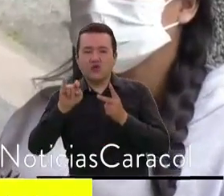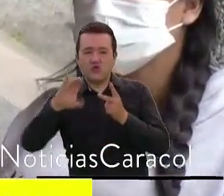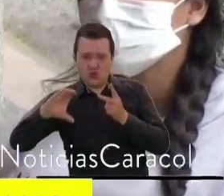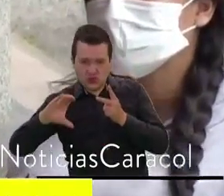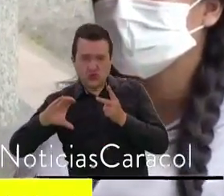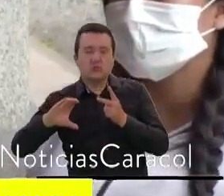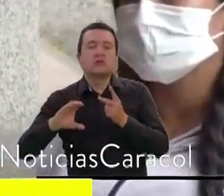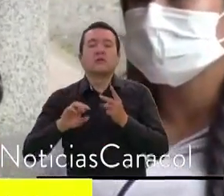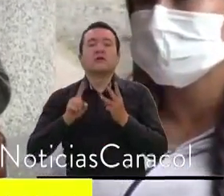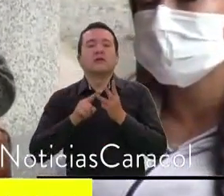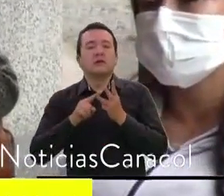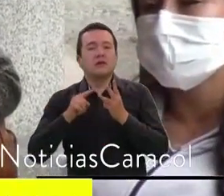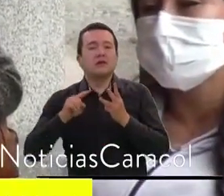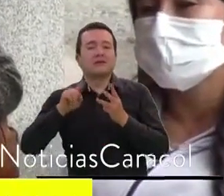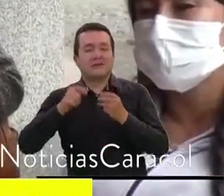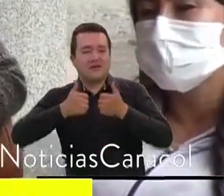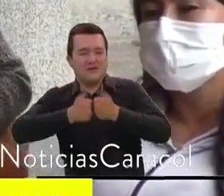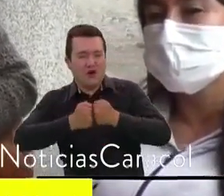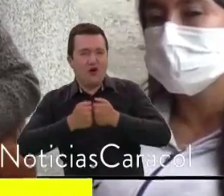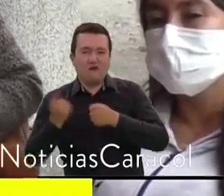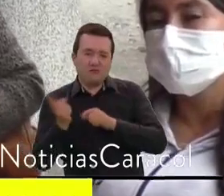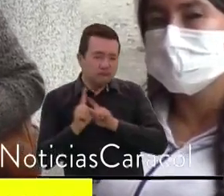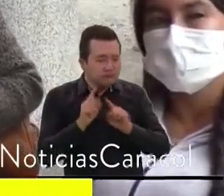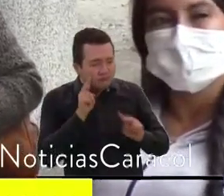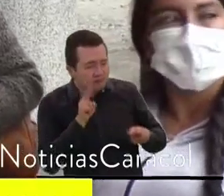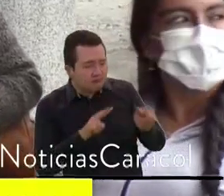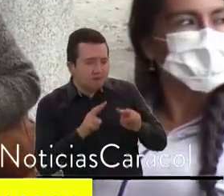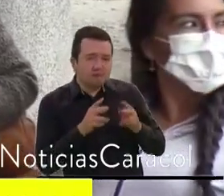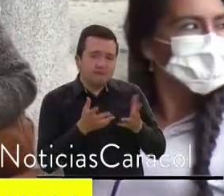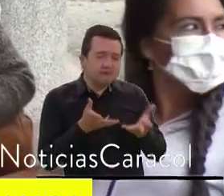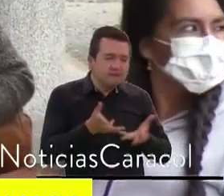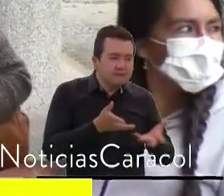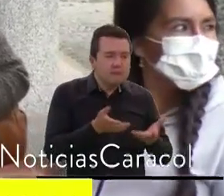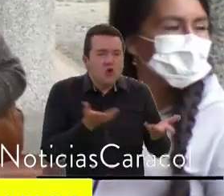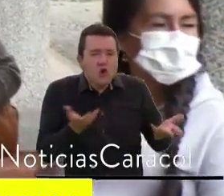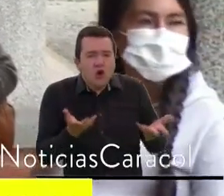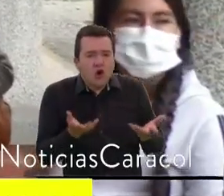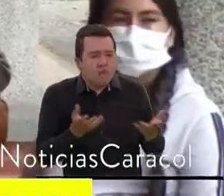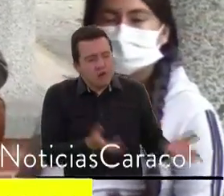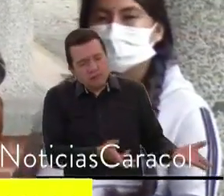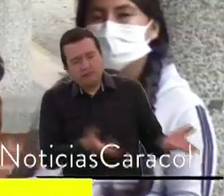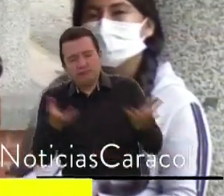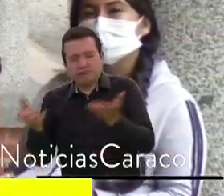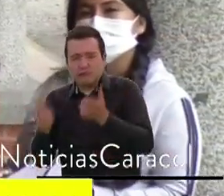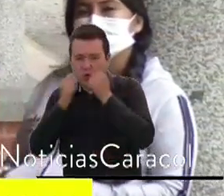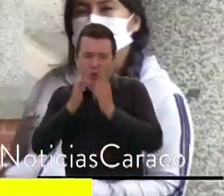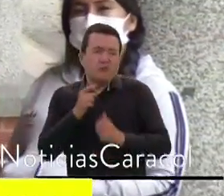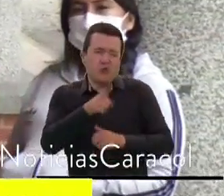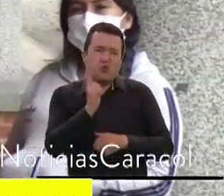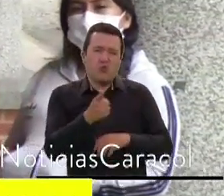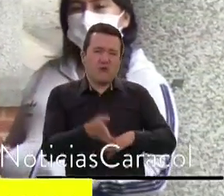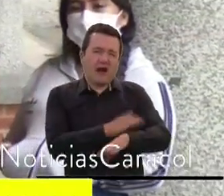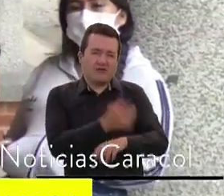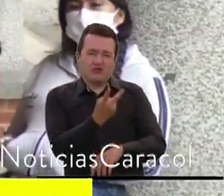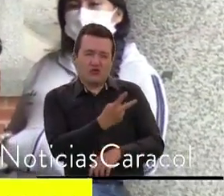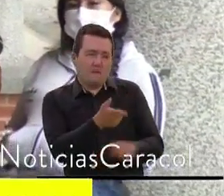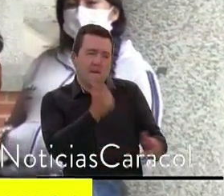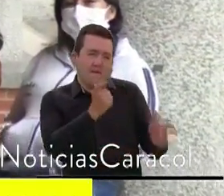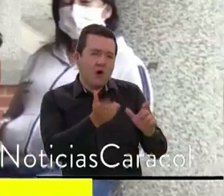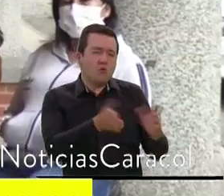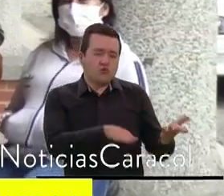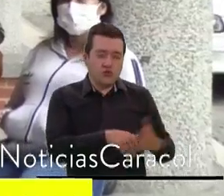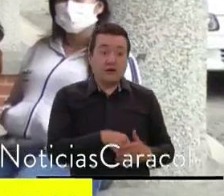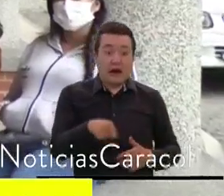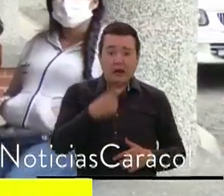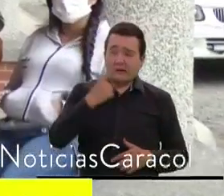compañero sentimental de esta niña que pierde la vida en un hecho lamentable. Piden que las autoridades investiguen a fondo para que su muerte no quede